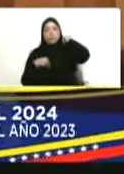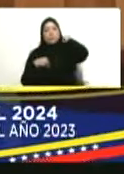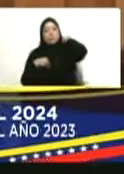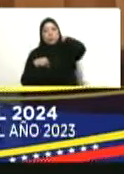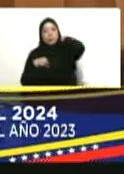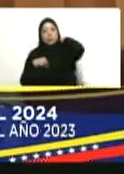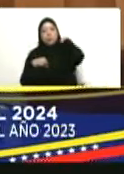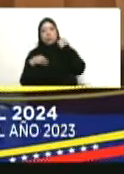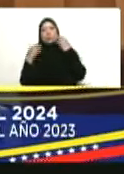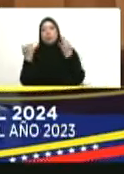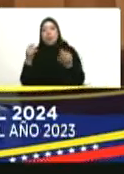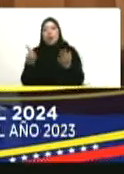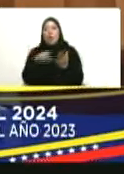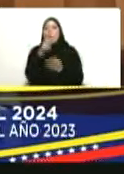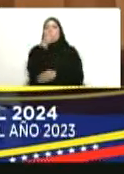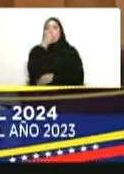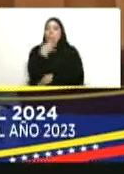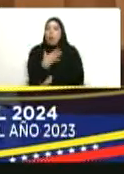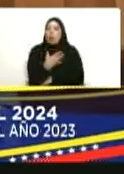de manera generosa